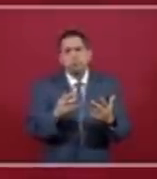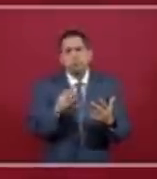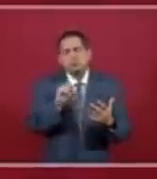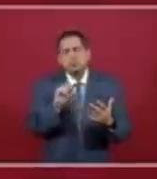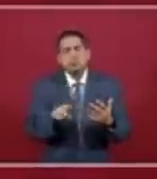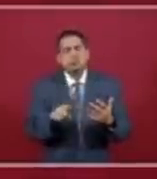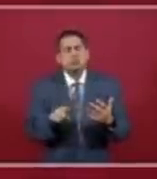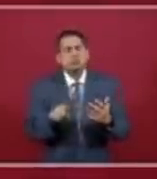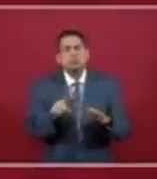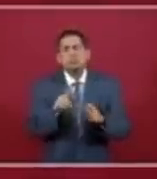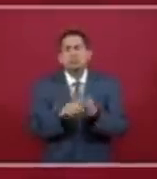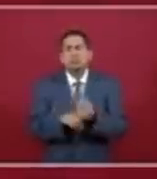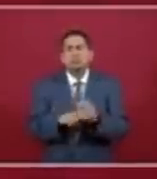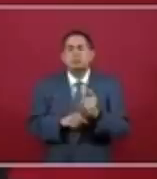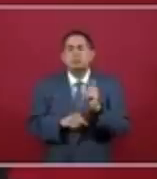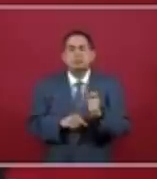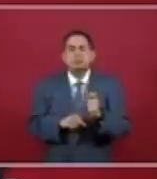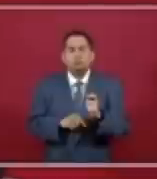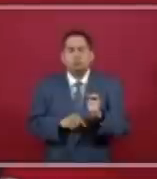y entonces hay una